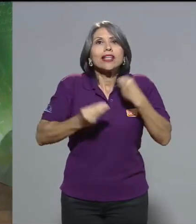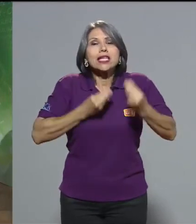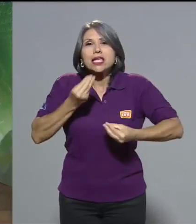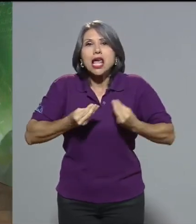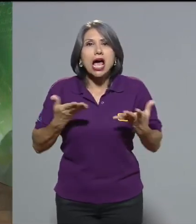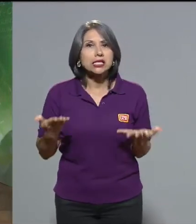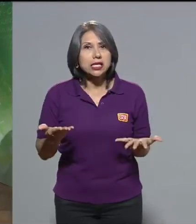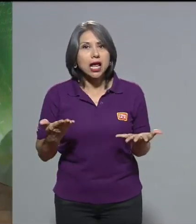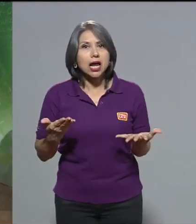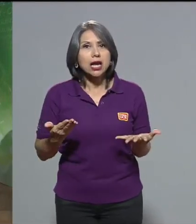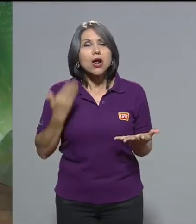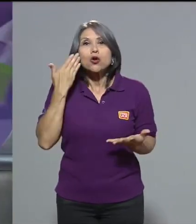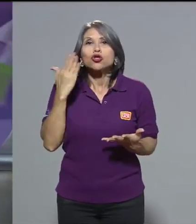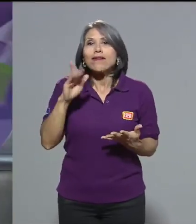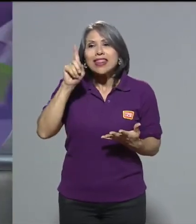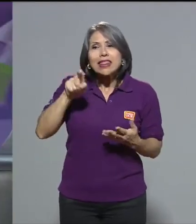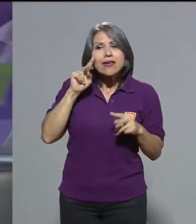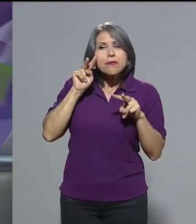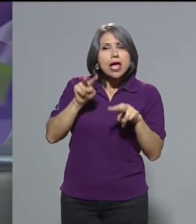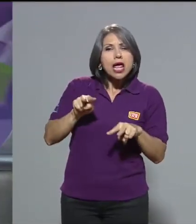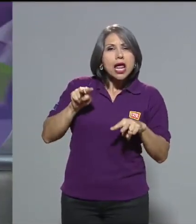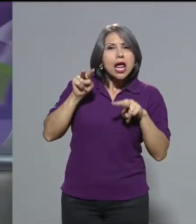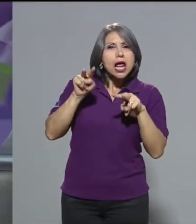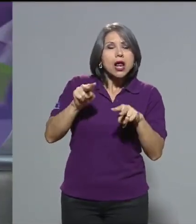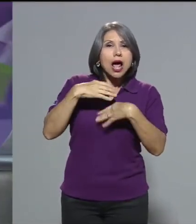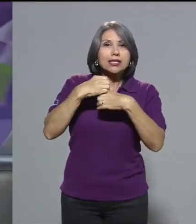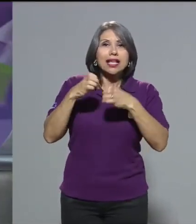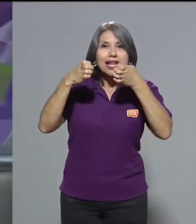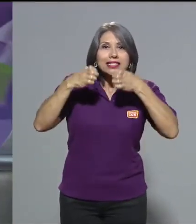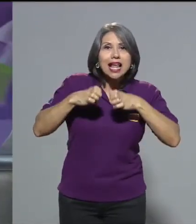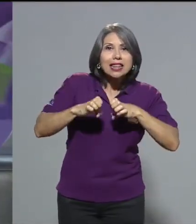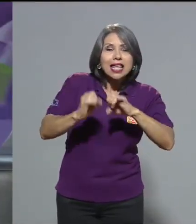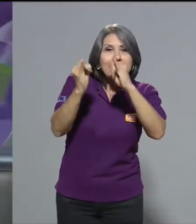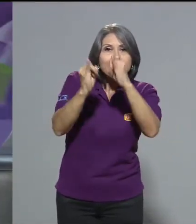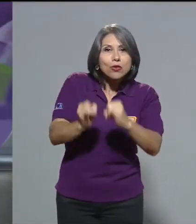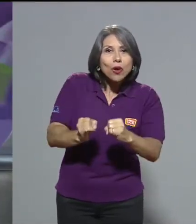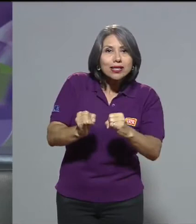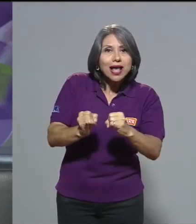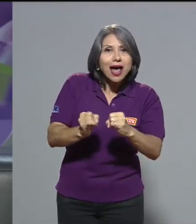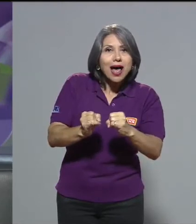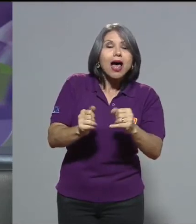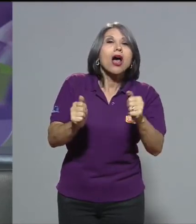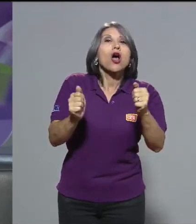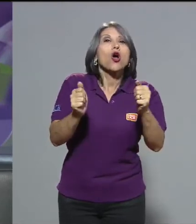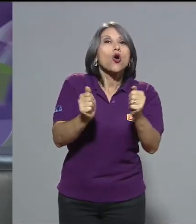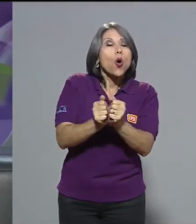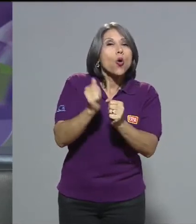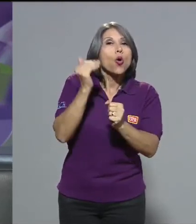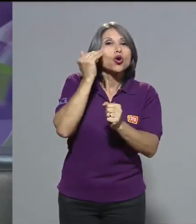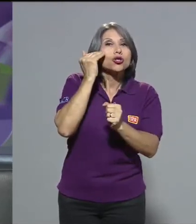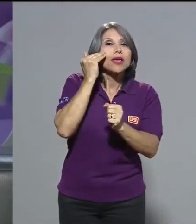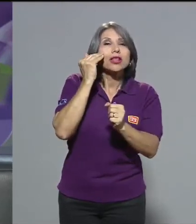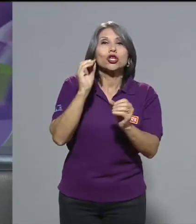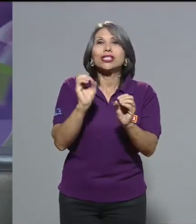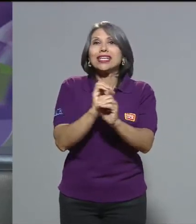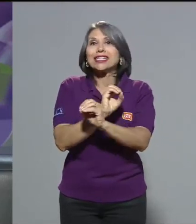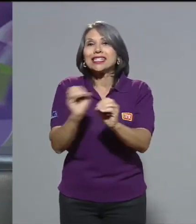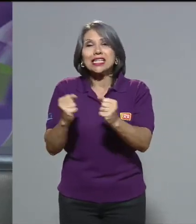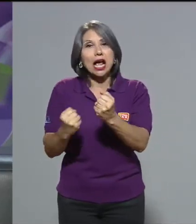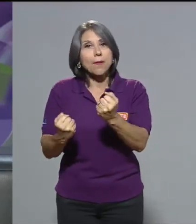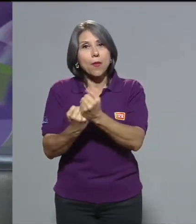hacerles una estrategia individualizada. Además, hay que hacer una estrategia individualizada con conocimientos y sin apoyos. Claro. Realmente se